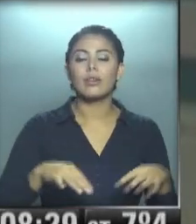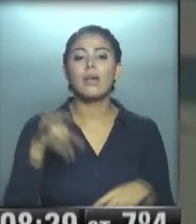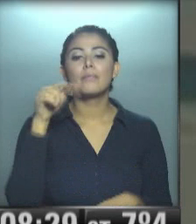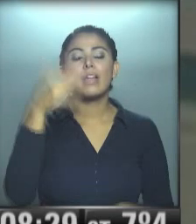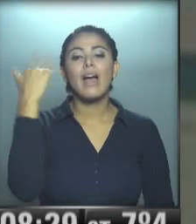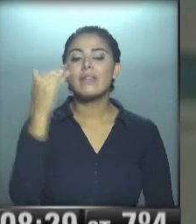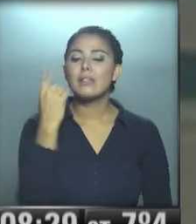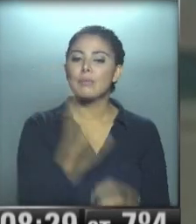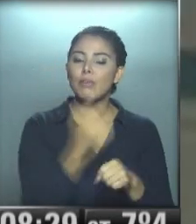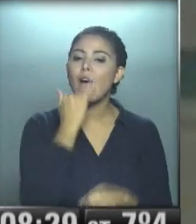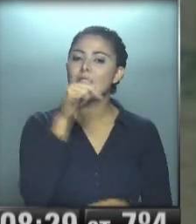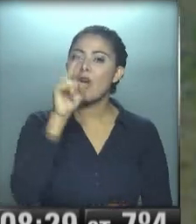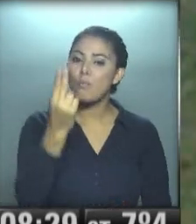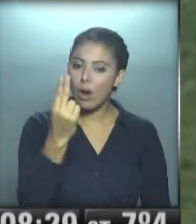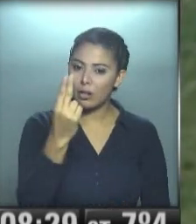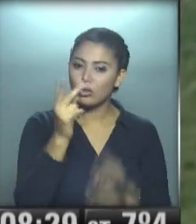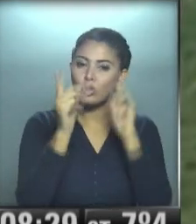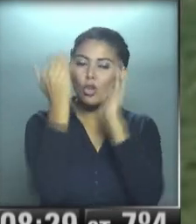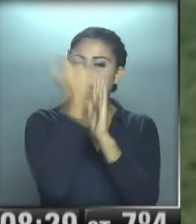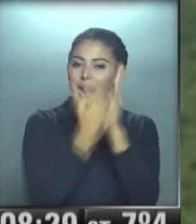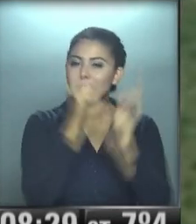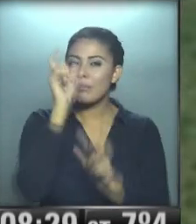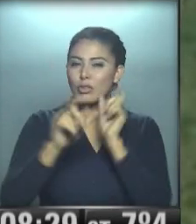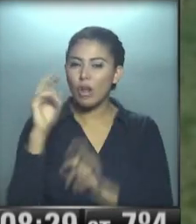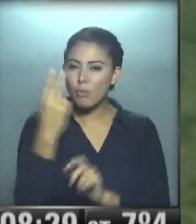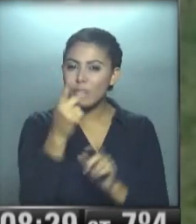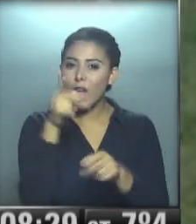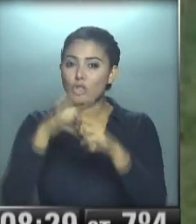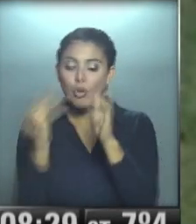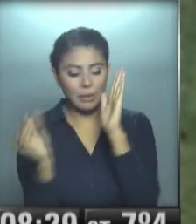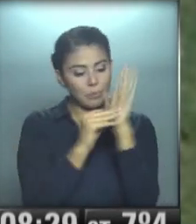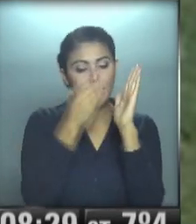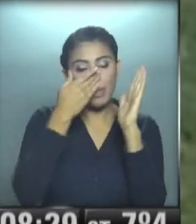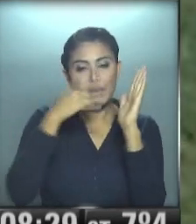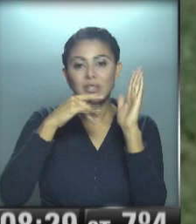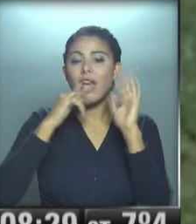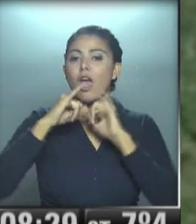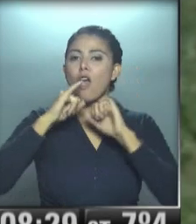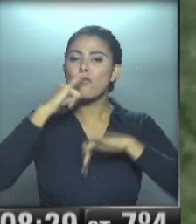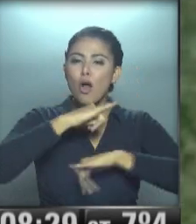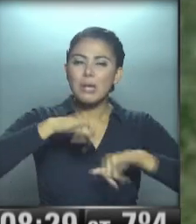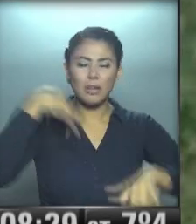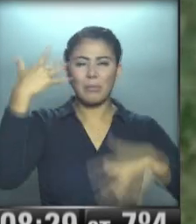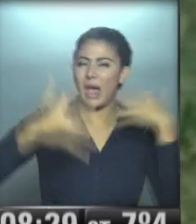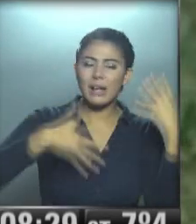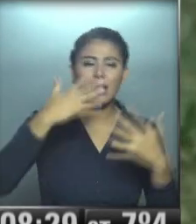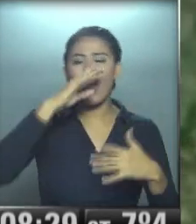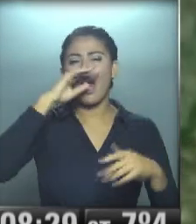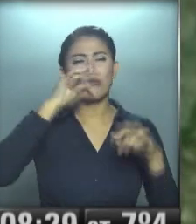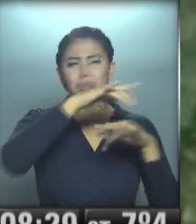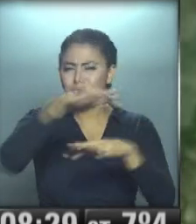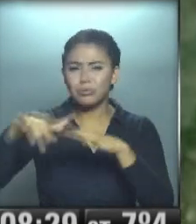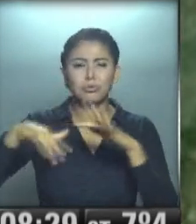dado por fallecido estaba en la lista de fallecido en las primeras horas cuando la información corría desordenadamente cuando todo era